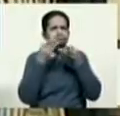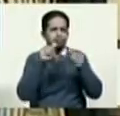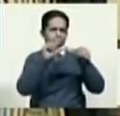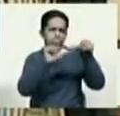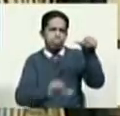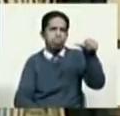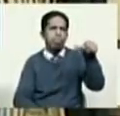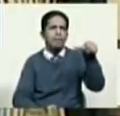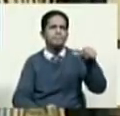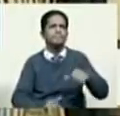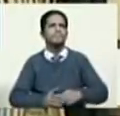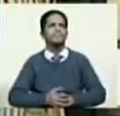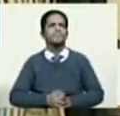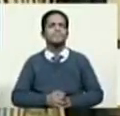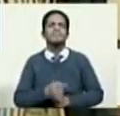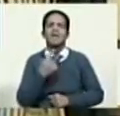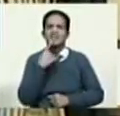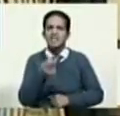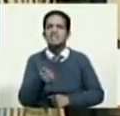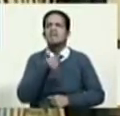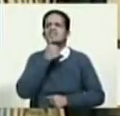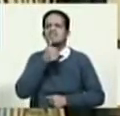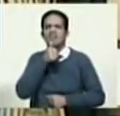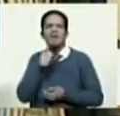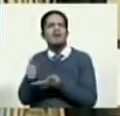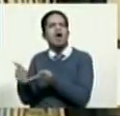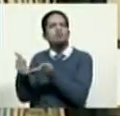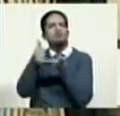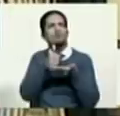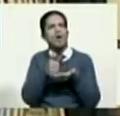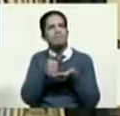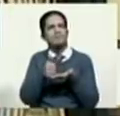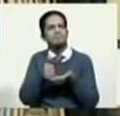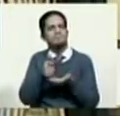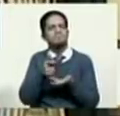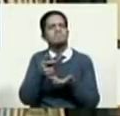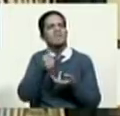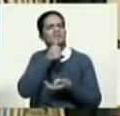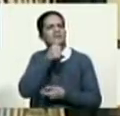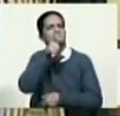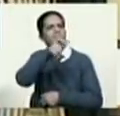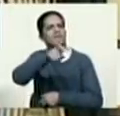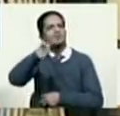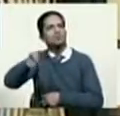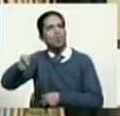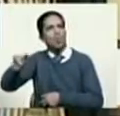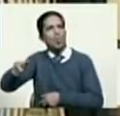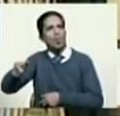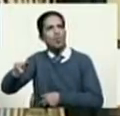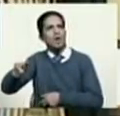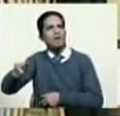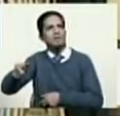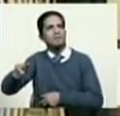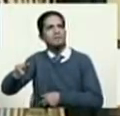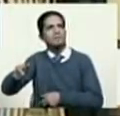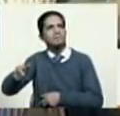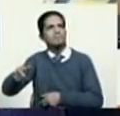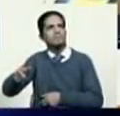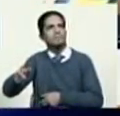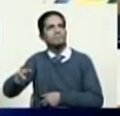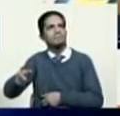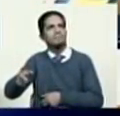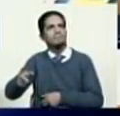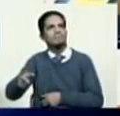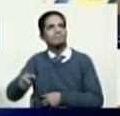señaló los grupos que le servían, las personas, como un topo que teníamos aquí